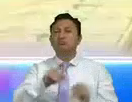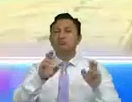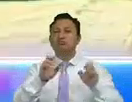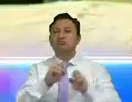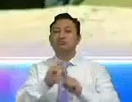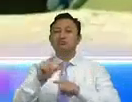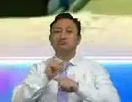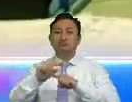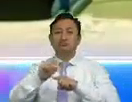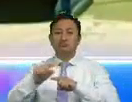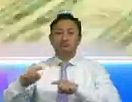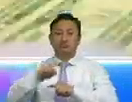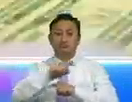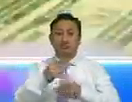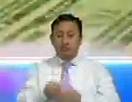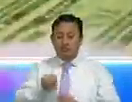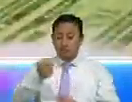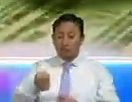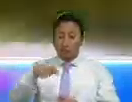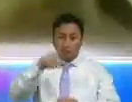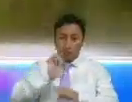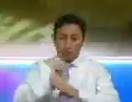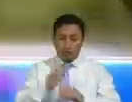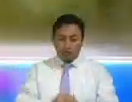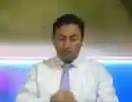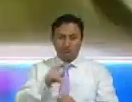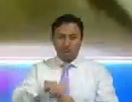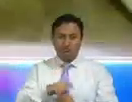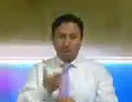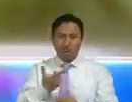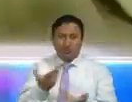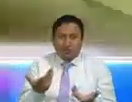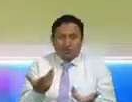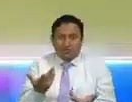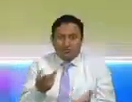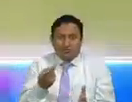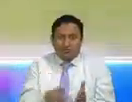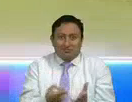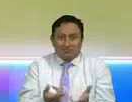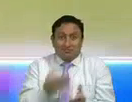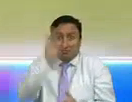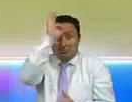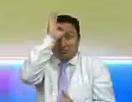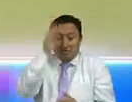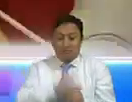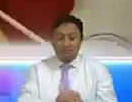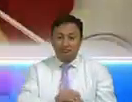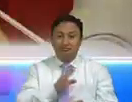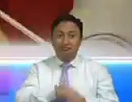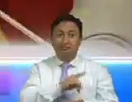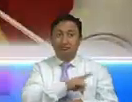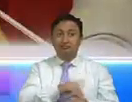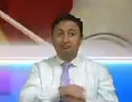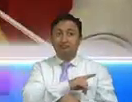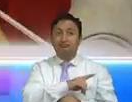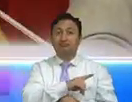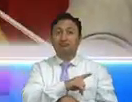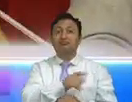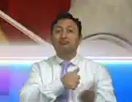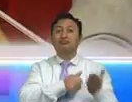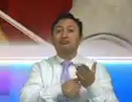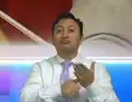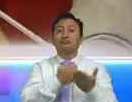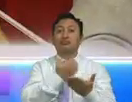crédito otorgado por este multilateral a ecuador sigue siendo un misterio puesto que no se dio detalles de ello durante la comparecencia del ministro